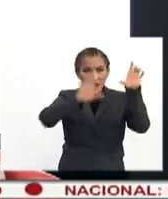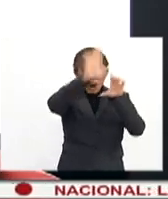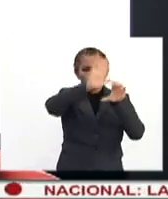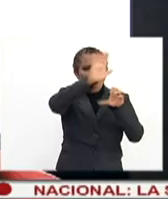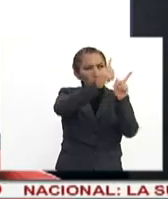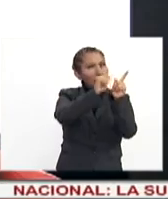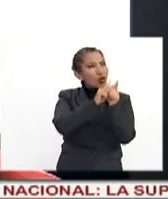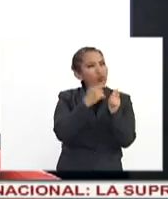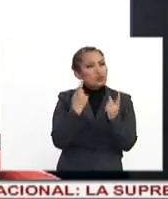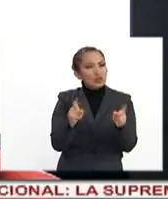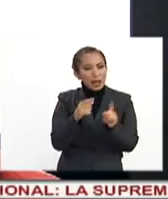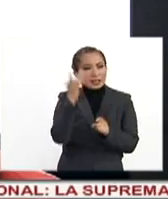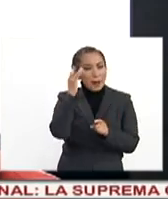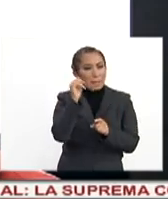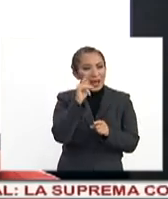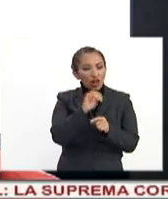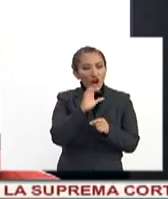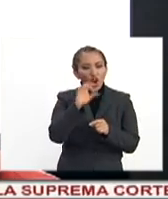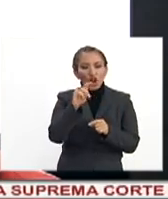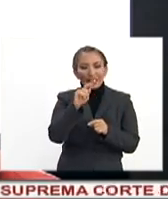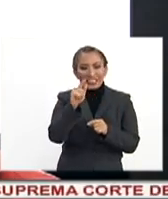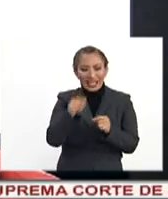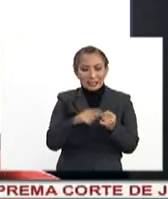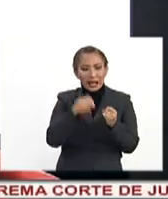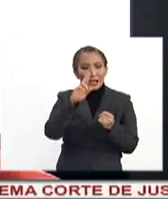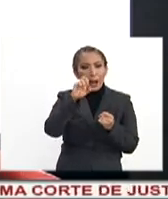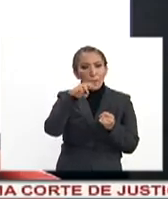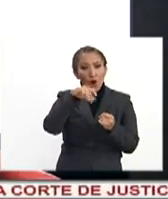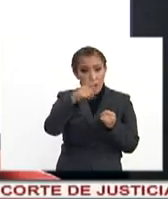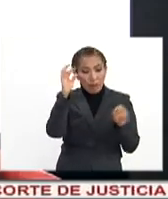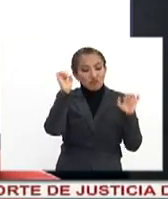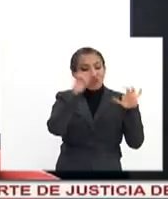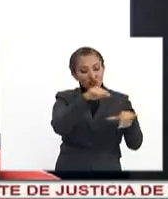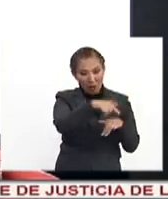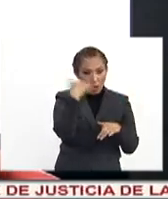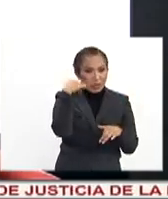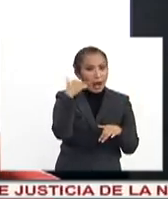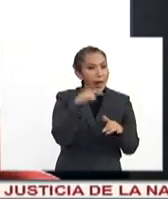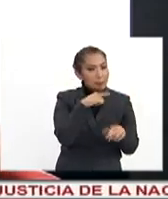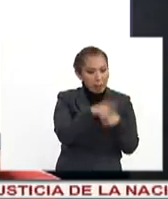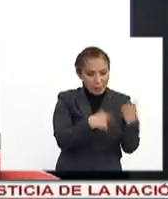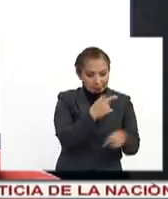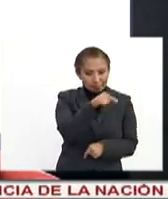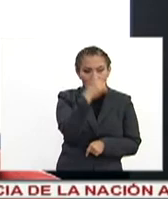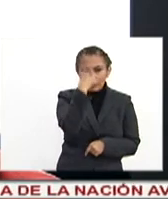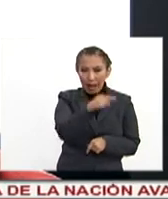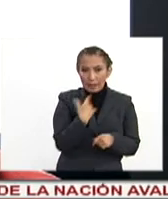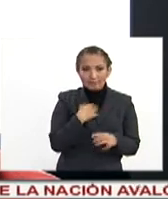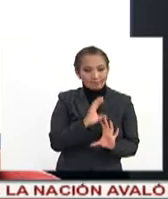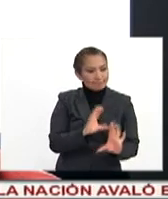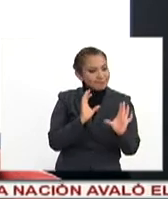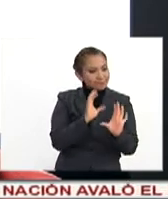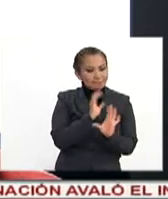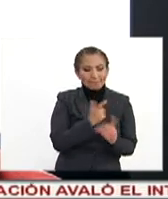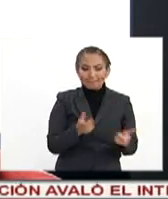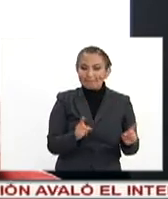bandas como San Pedro el Cortés o como Ramona van a estar ahí en Guadalajara, entonces pues creemos que va a ser una plataforma para